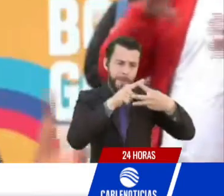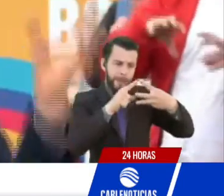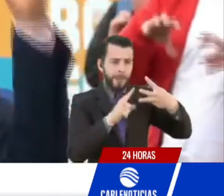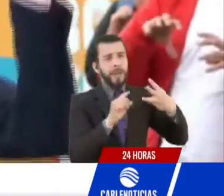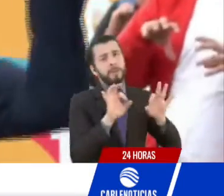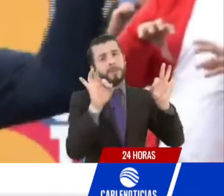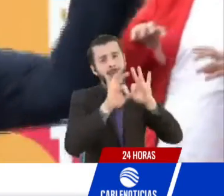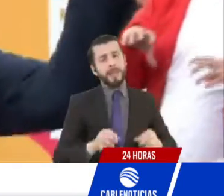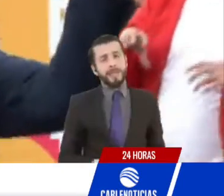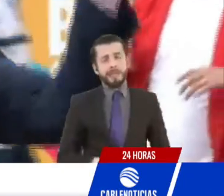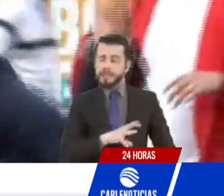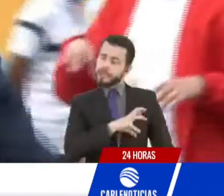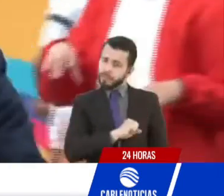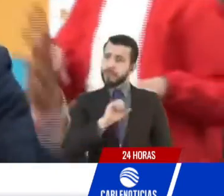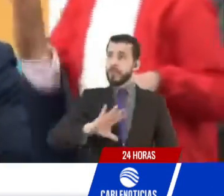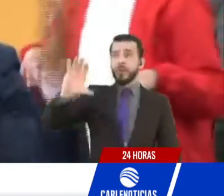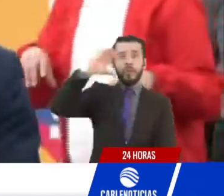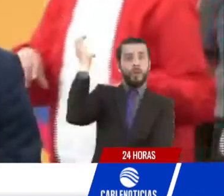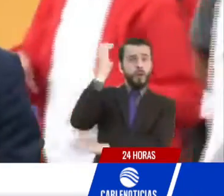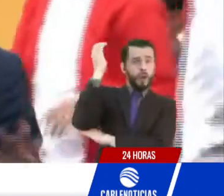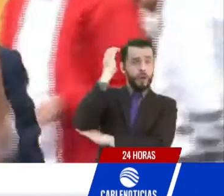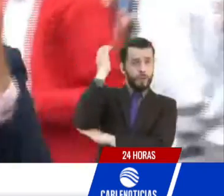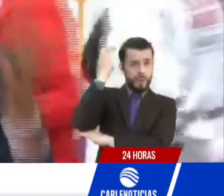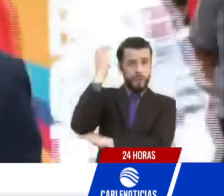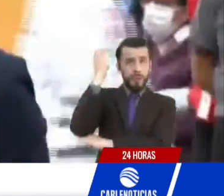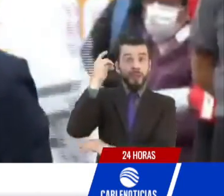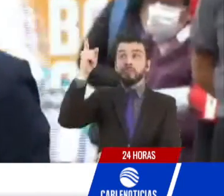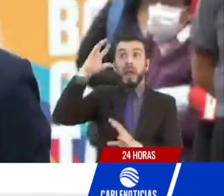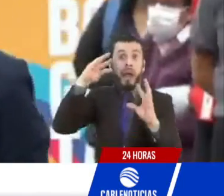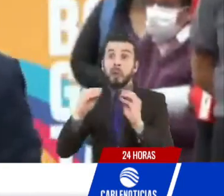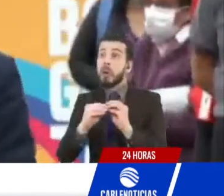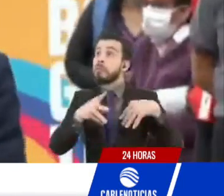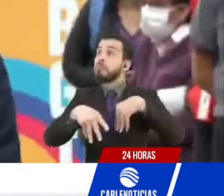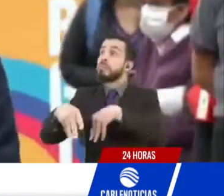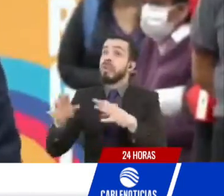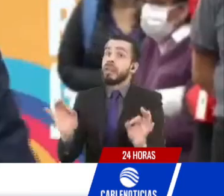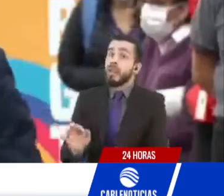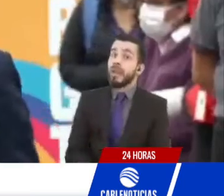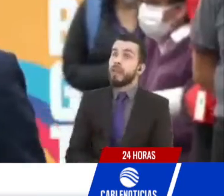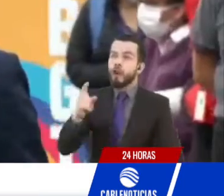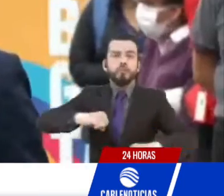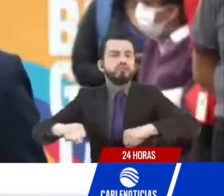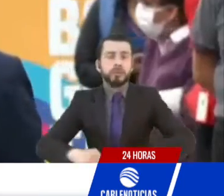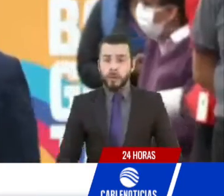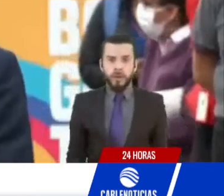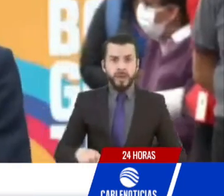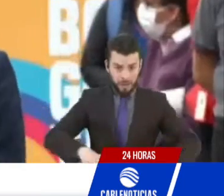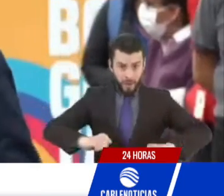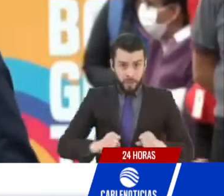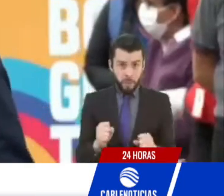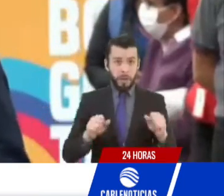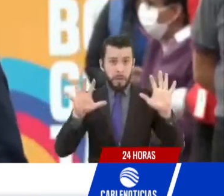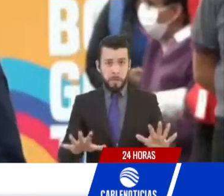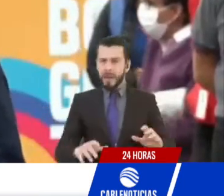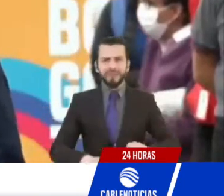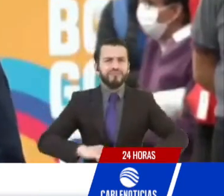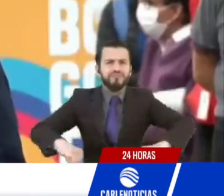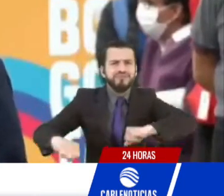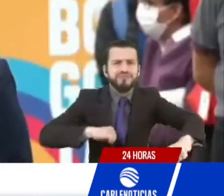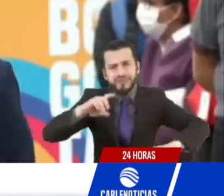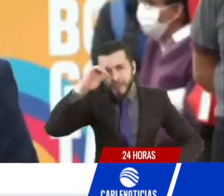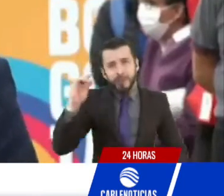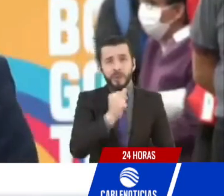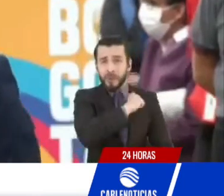que a nivel nacional no haya acuerdo ni acción, pero Bogotá es imparable. Bogotá no se va a quedar atrapada en